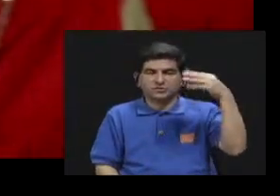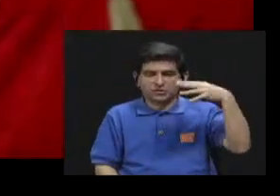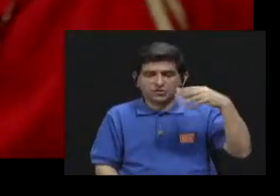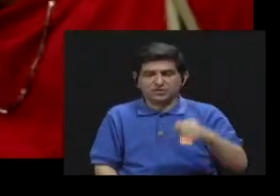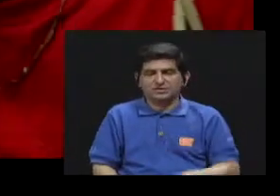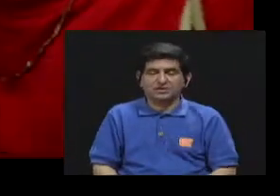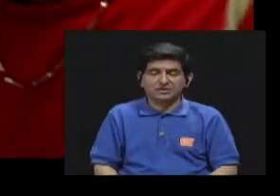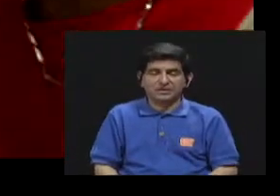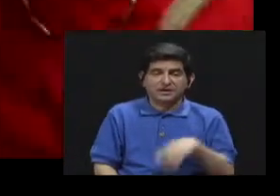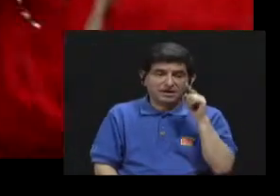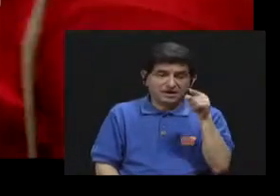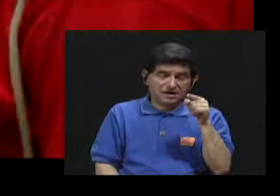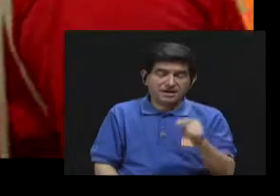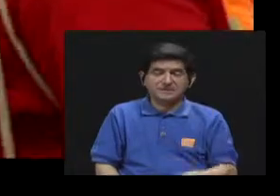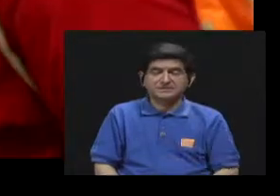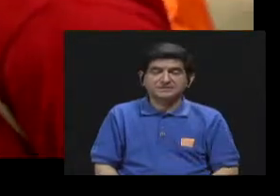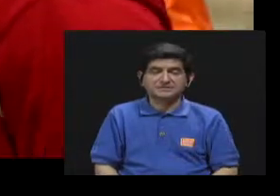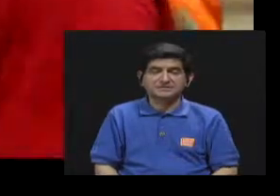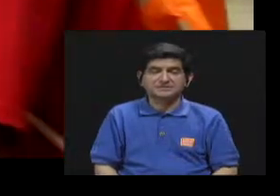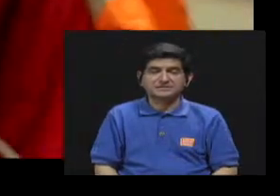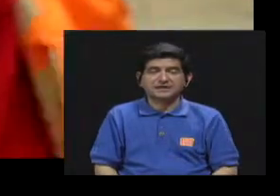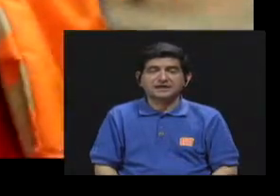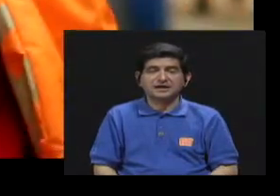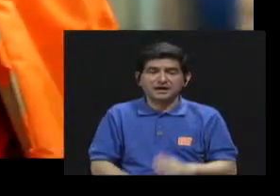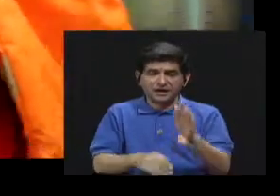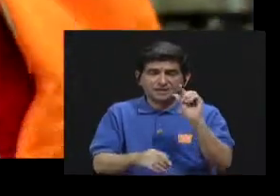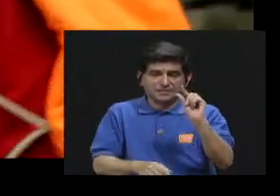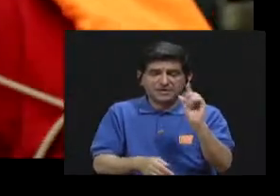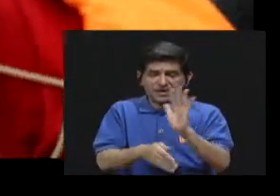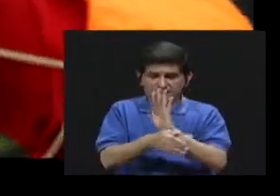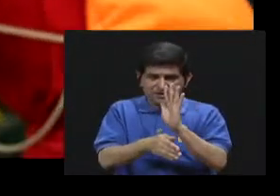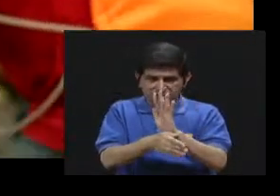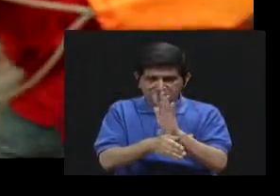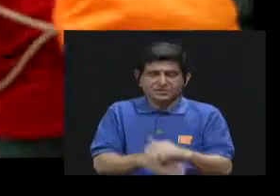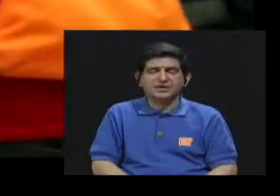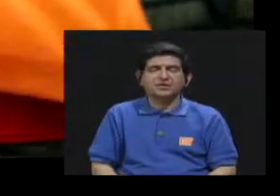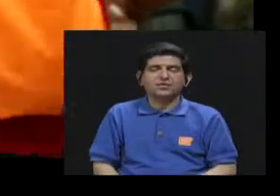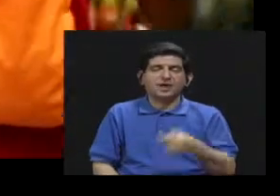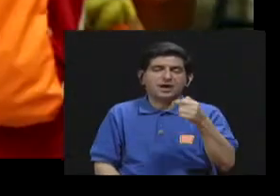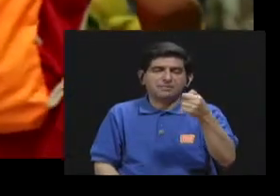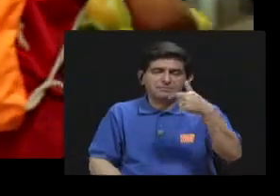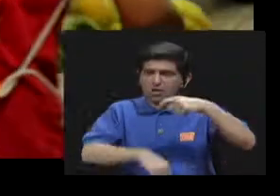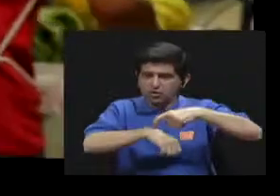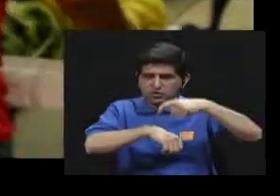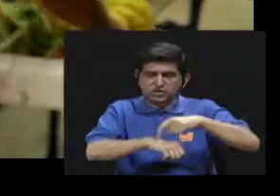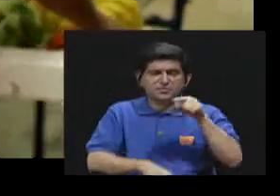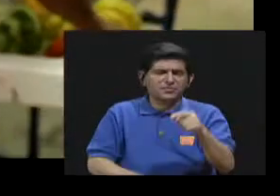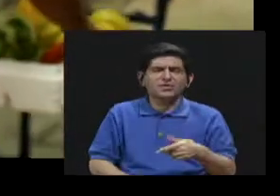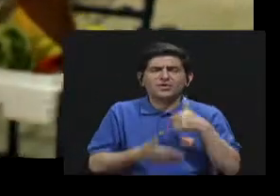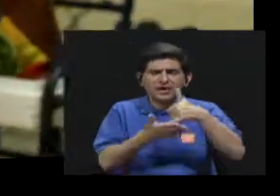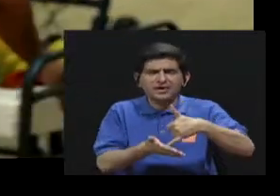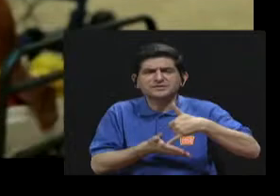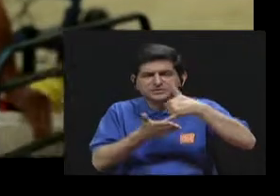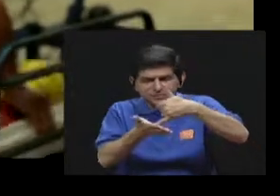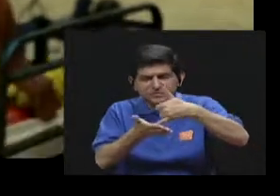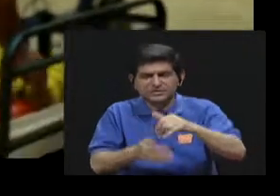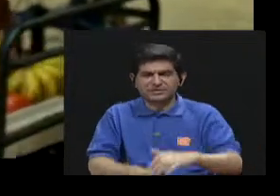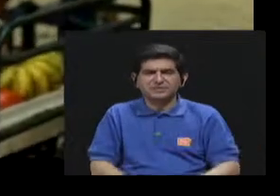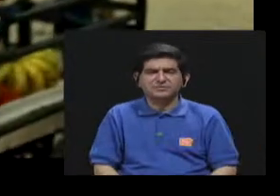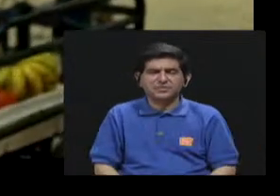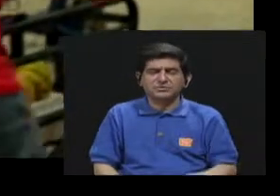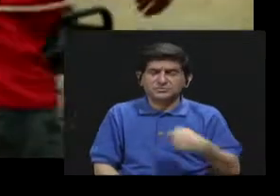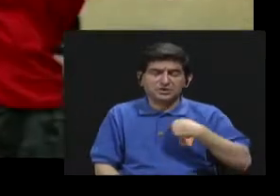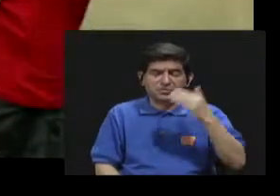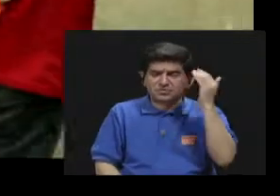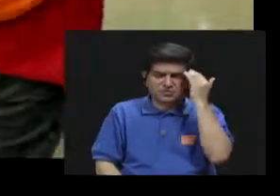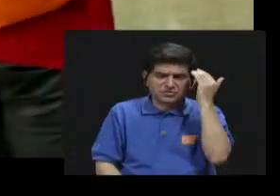Color Sol, tercer lugar en largometraje, cortos de tiempo. Cortometraje. Uh-huh. Esos premios, ¿verdad? A veces, si uno no